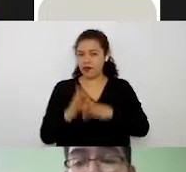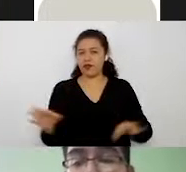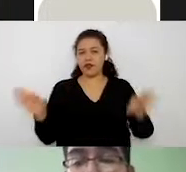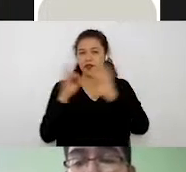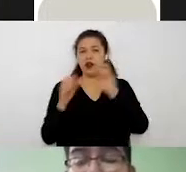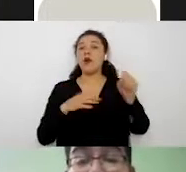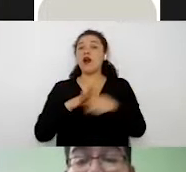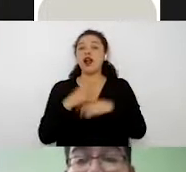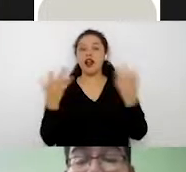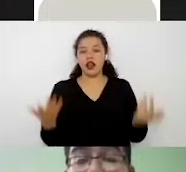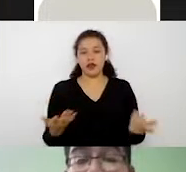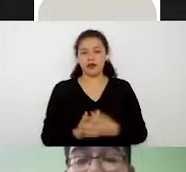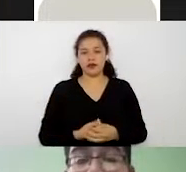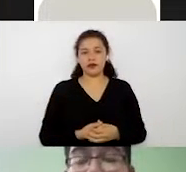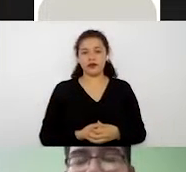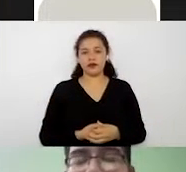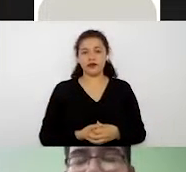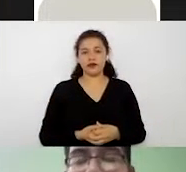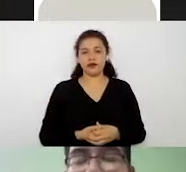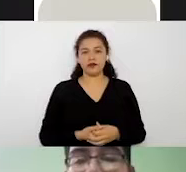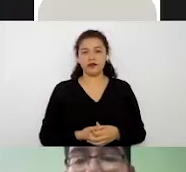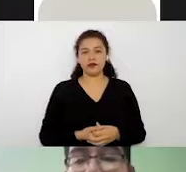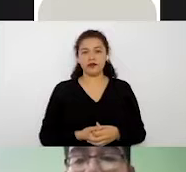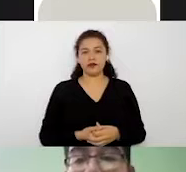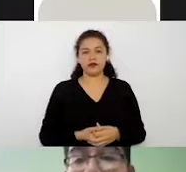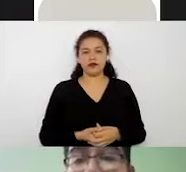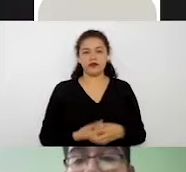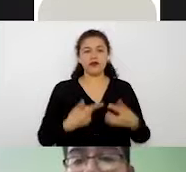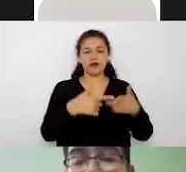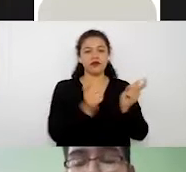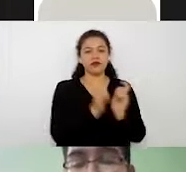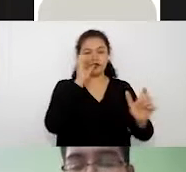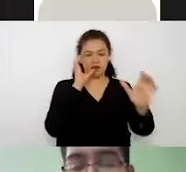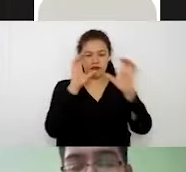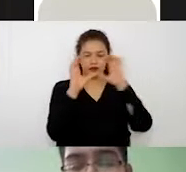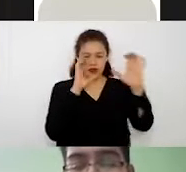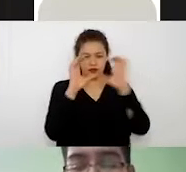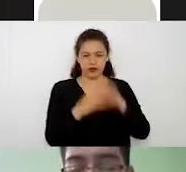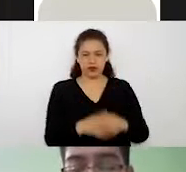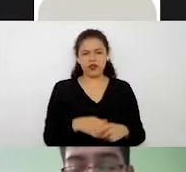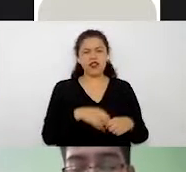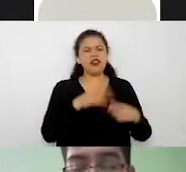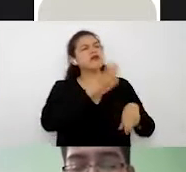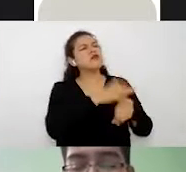brigada en cuanto a protección civil, sería la brigada de comunicación. Ustedes me dirán por qué.